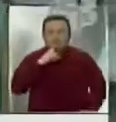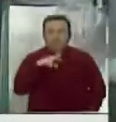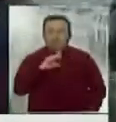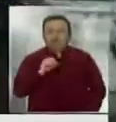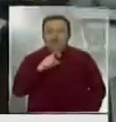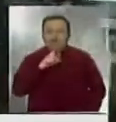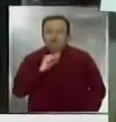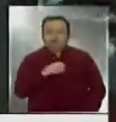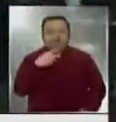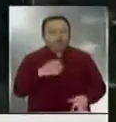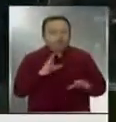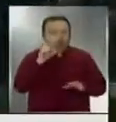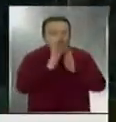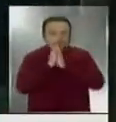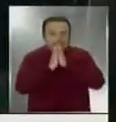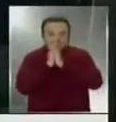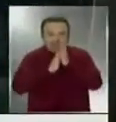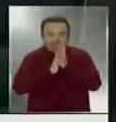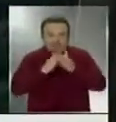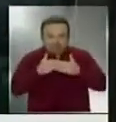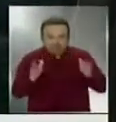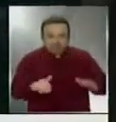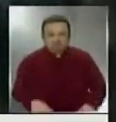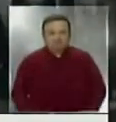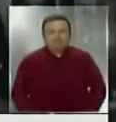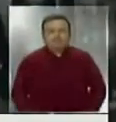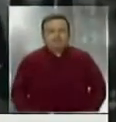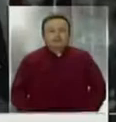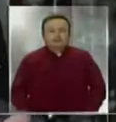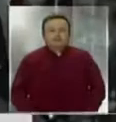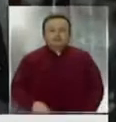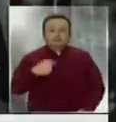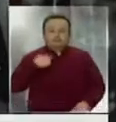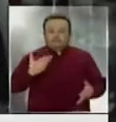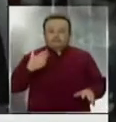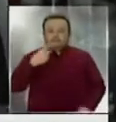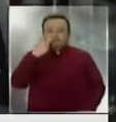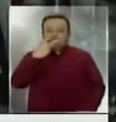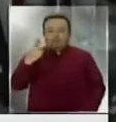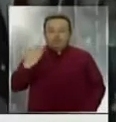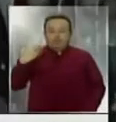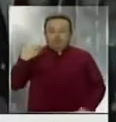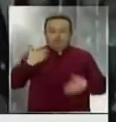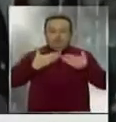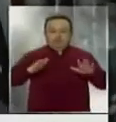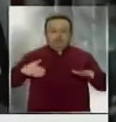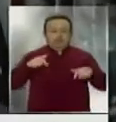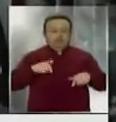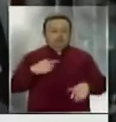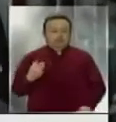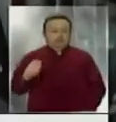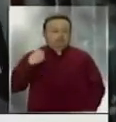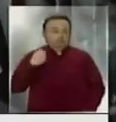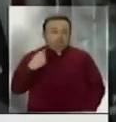esperan ansiosos el día lunes entonces. Teníamos la expectativa de que se abriera hace 2 semanas y bueno, ya recién me